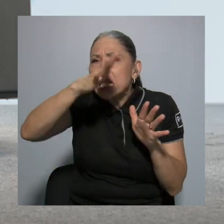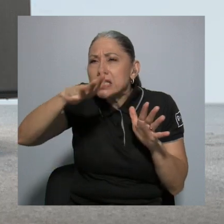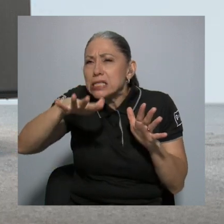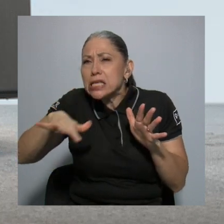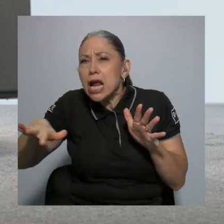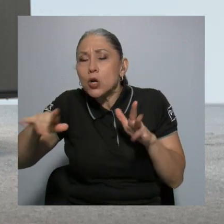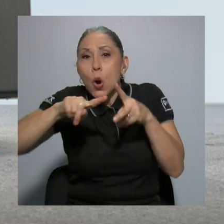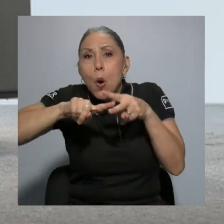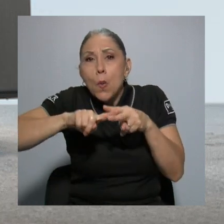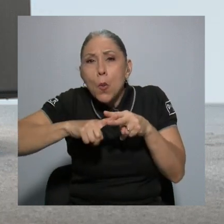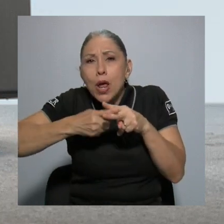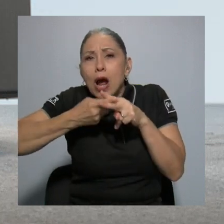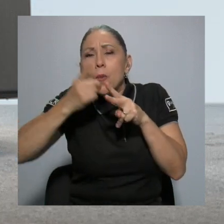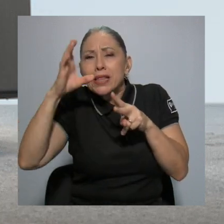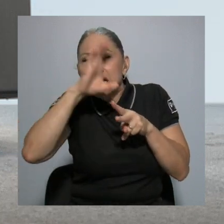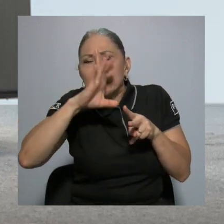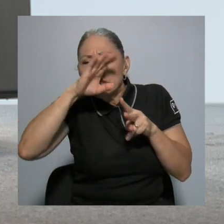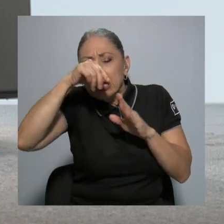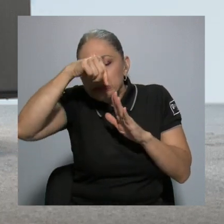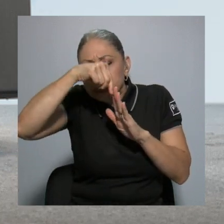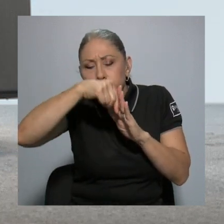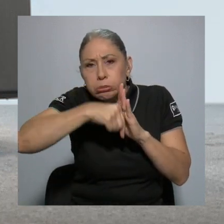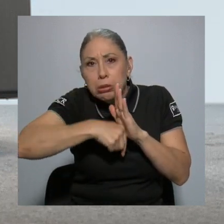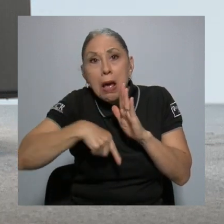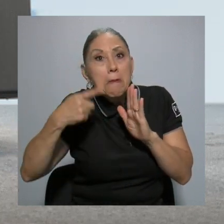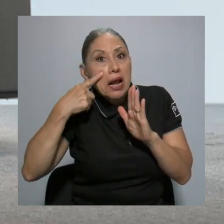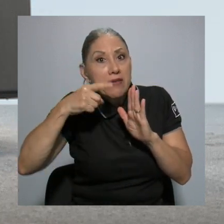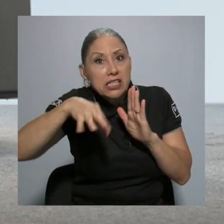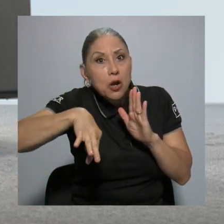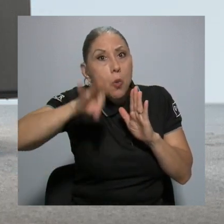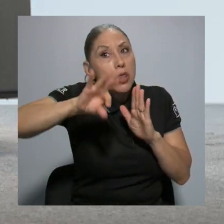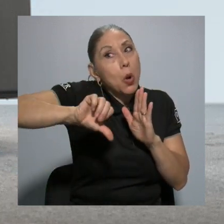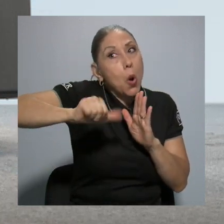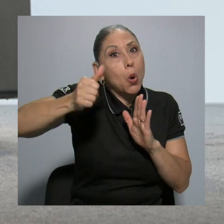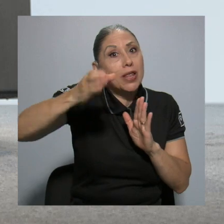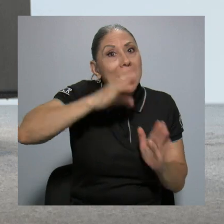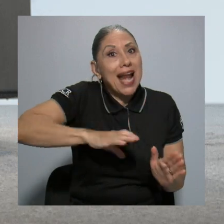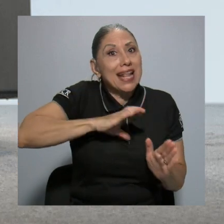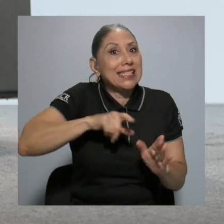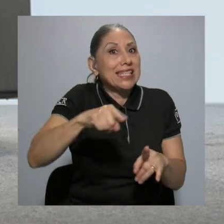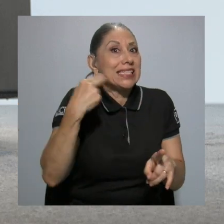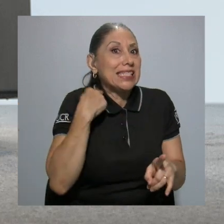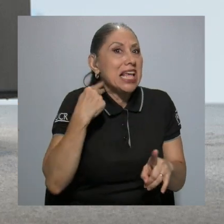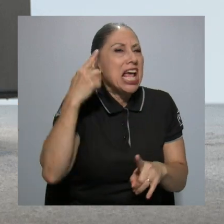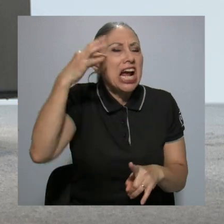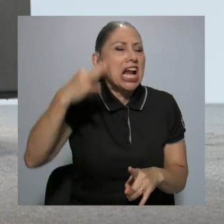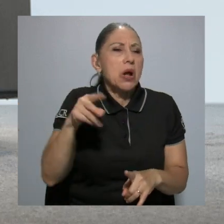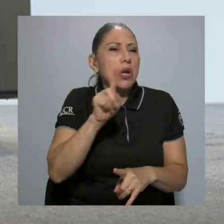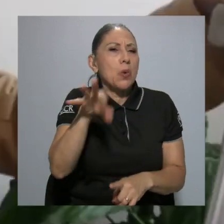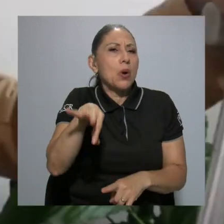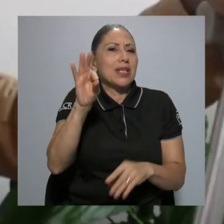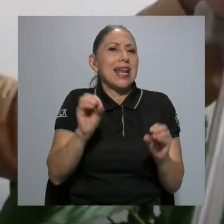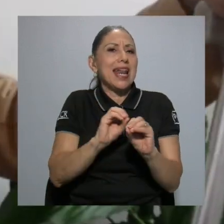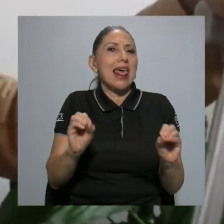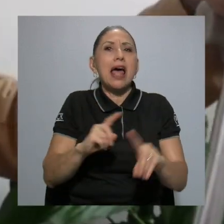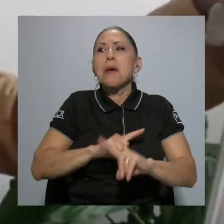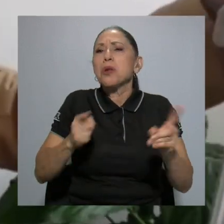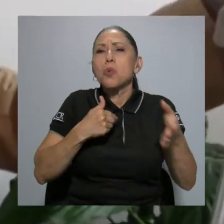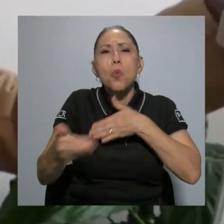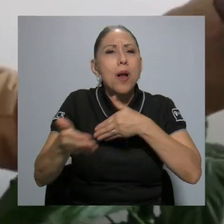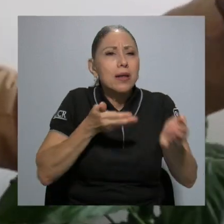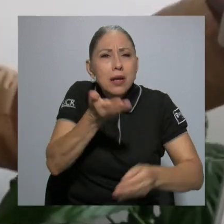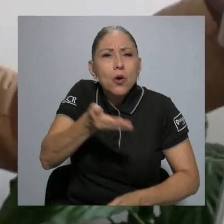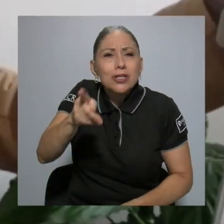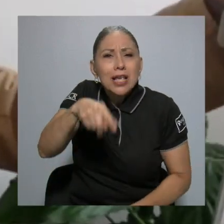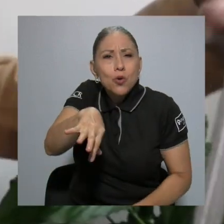excavar para ver si puedo encontrar otro elemento más del esqueleto. No creo que voy a encontrar nada en realidad, pero cualquier cosa que